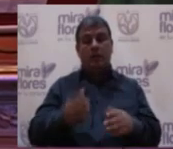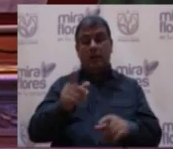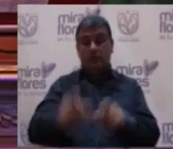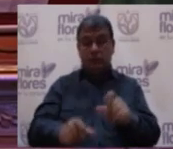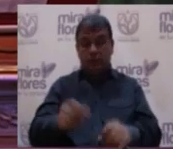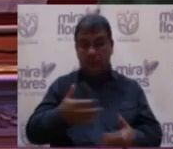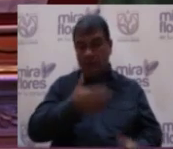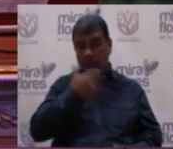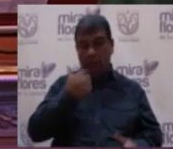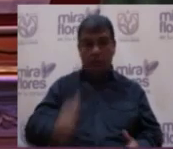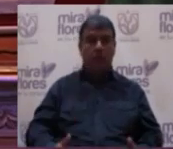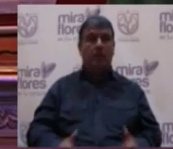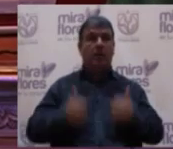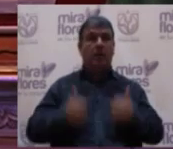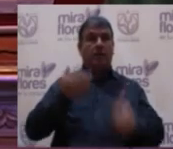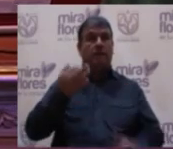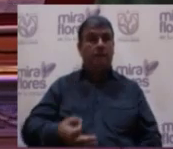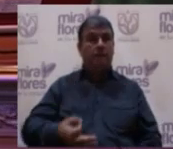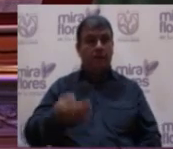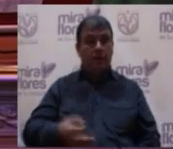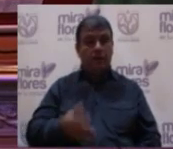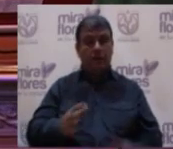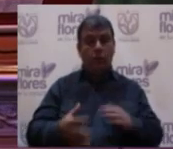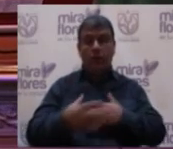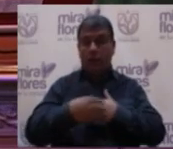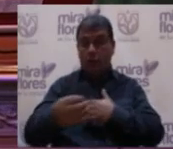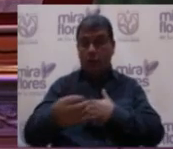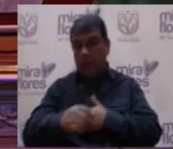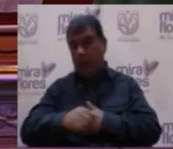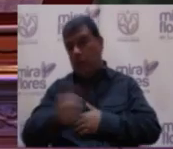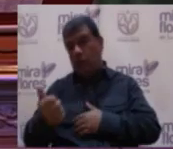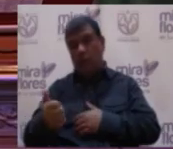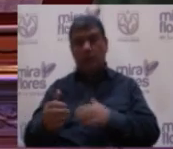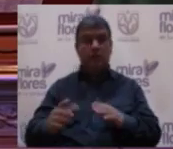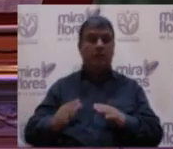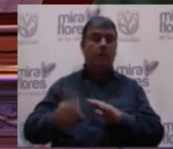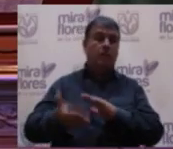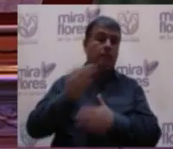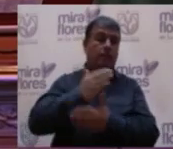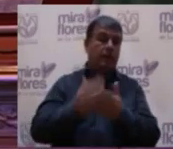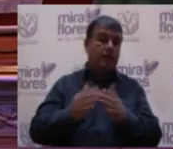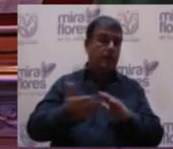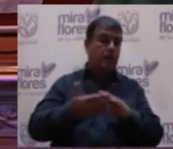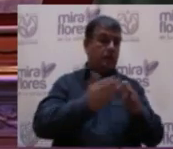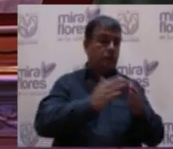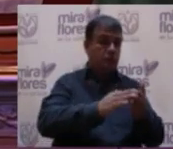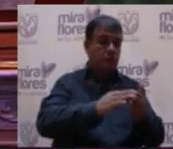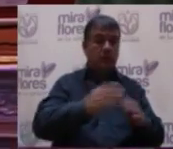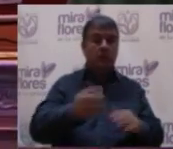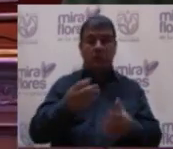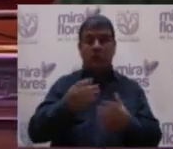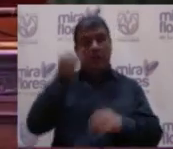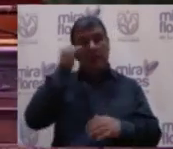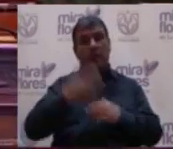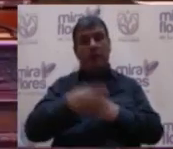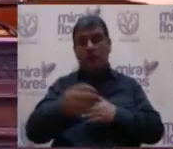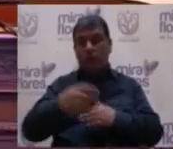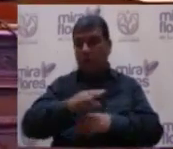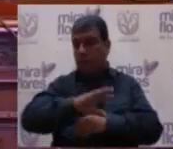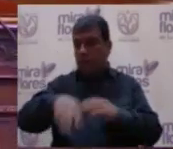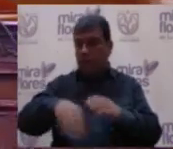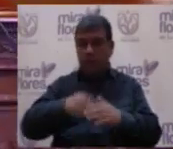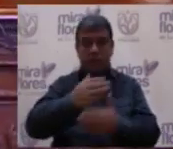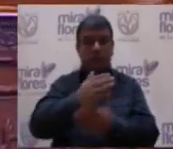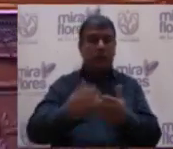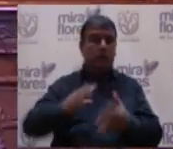vida. Y qué bueno si es que esto se puede replicar en el resto de la ciudad, porque la idea es esa, ¿no? En todas partes